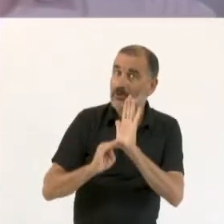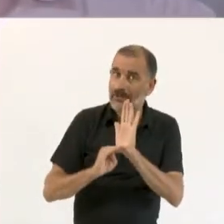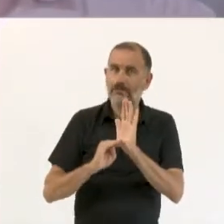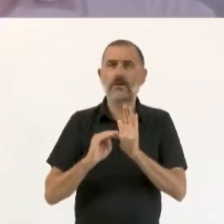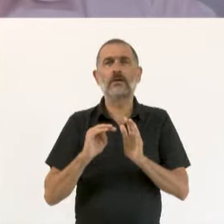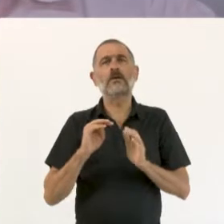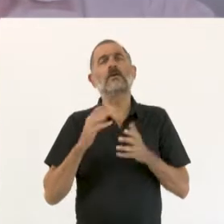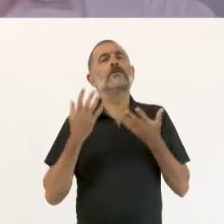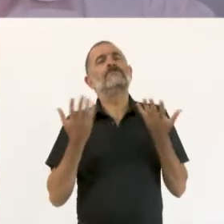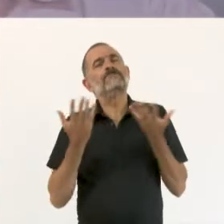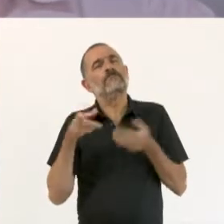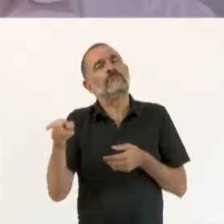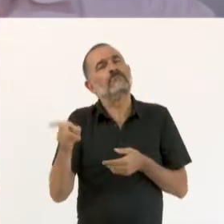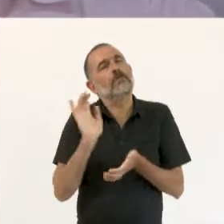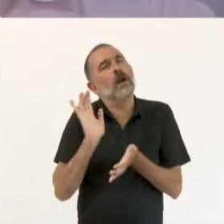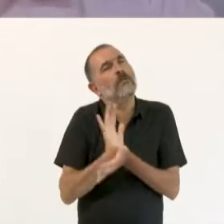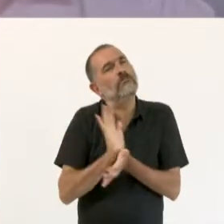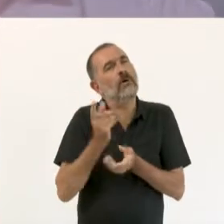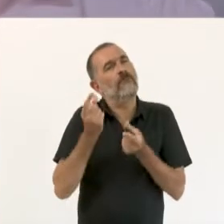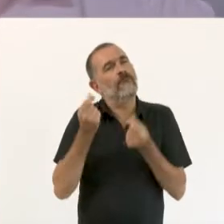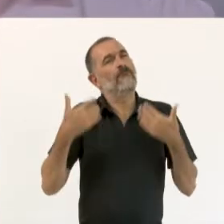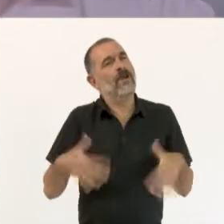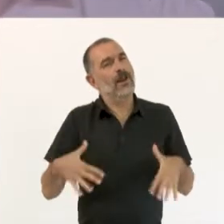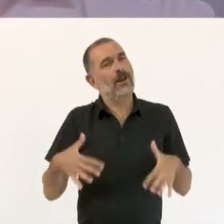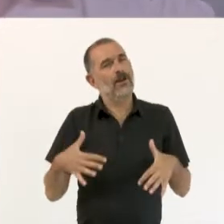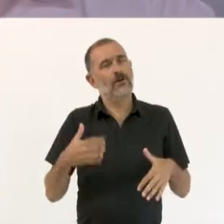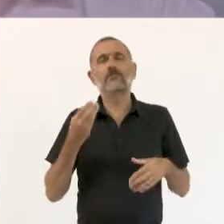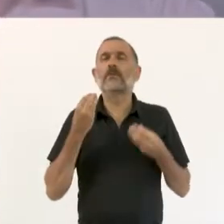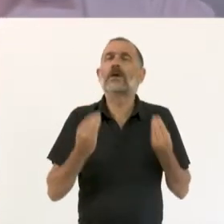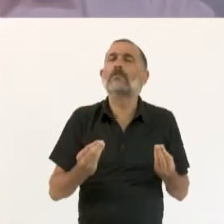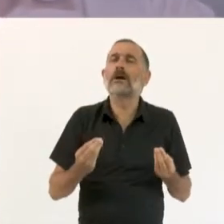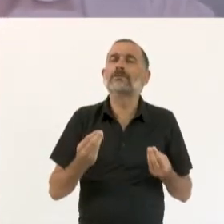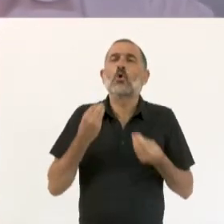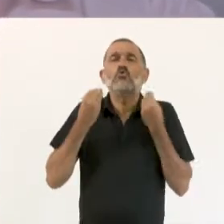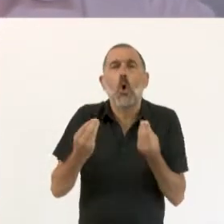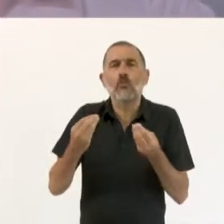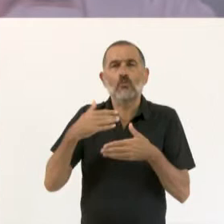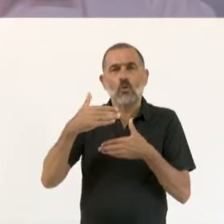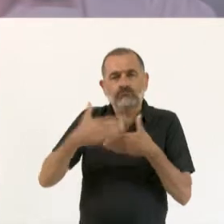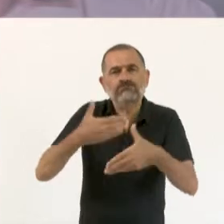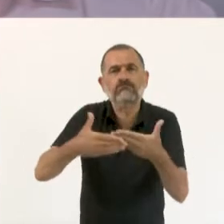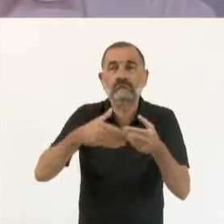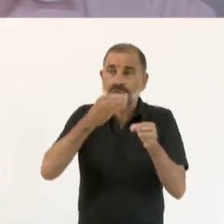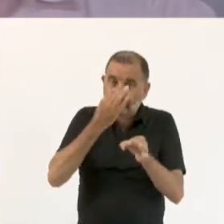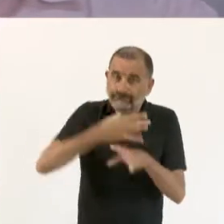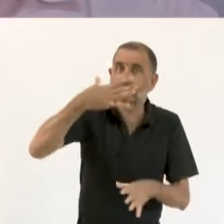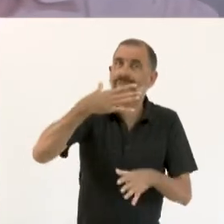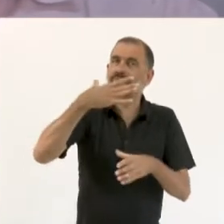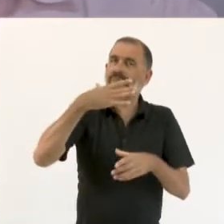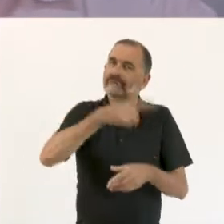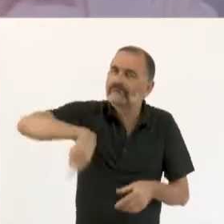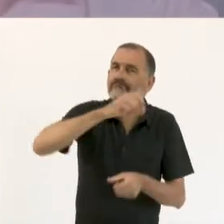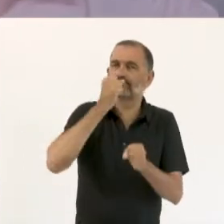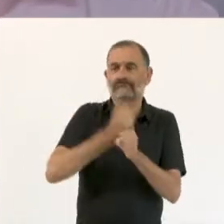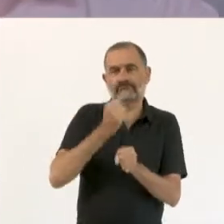muchas cosas de valor, principalmente de la manera que profesionalmente han tomado el